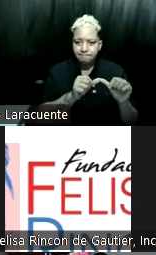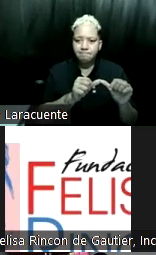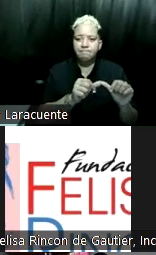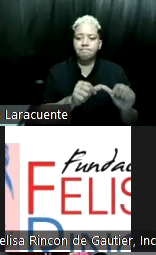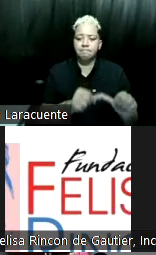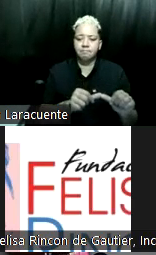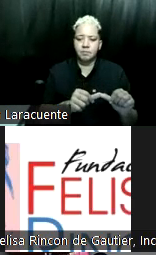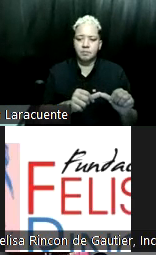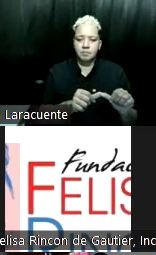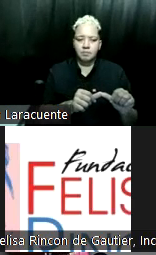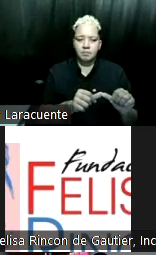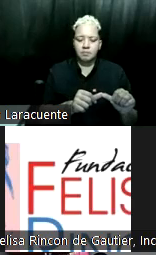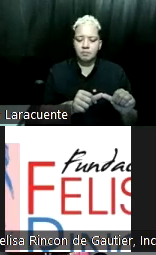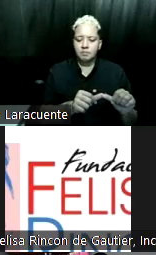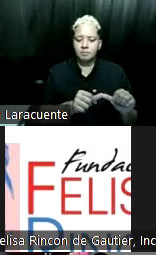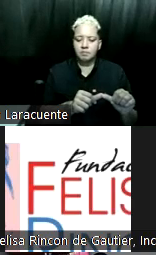bastante íntegro,